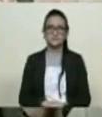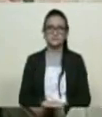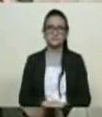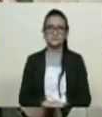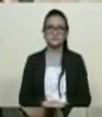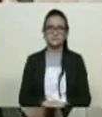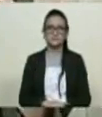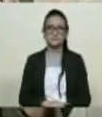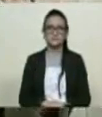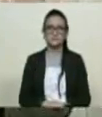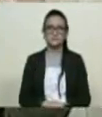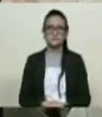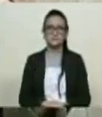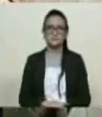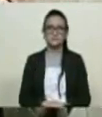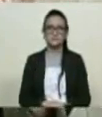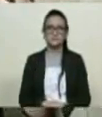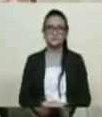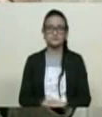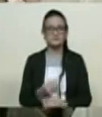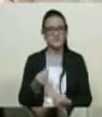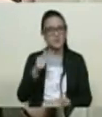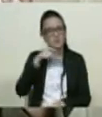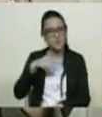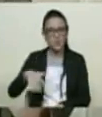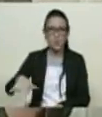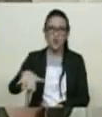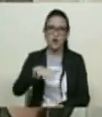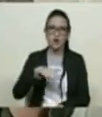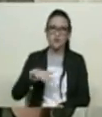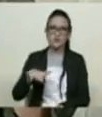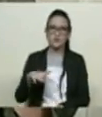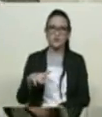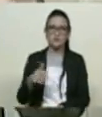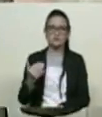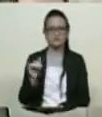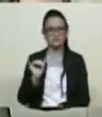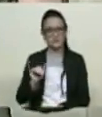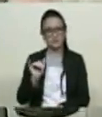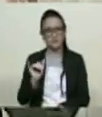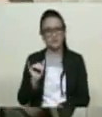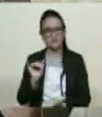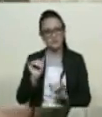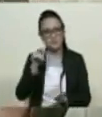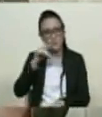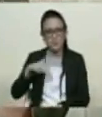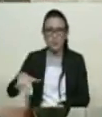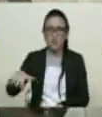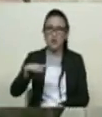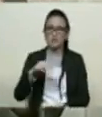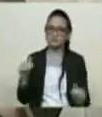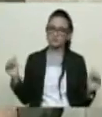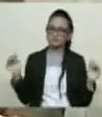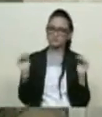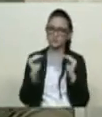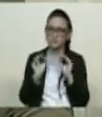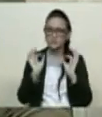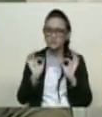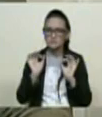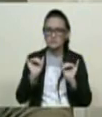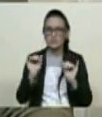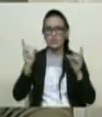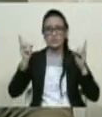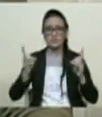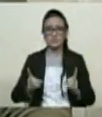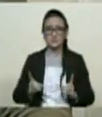Como dije de nuevo, para que este pueblo digno, este pueblo soberano, decida una vez